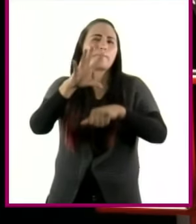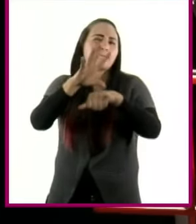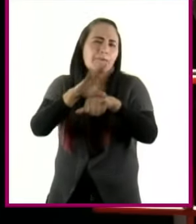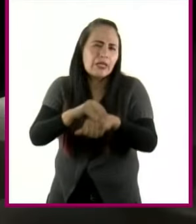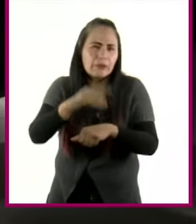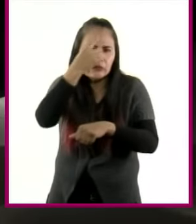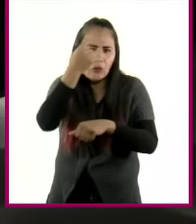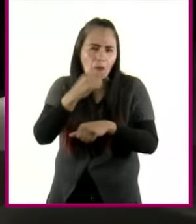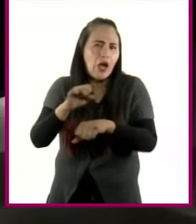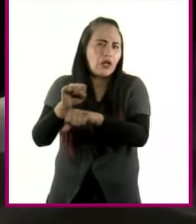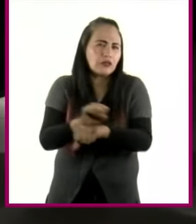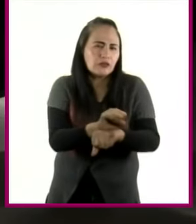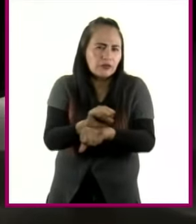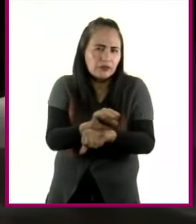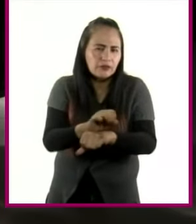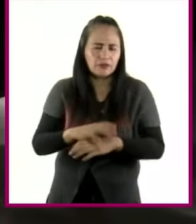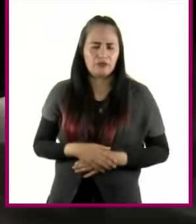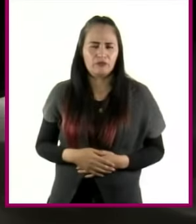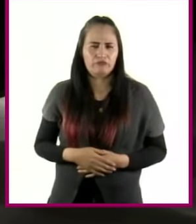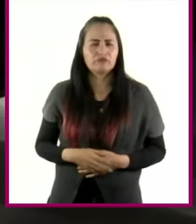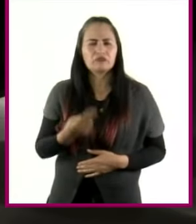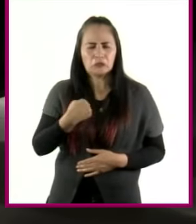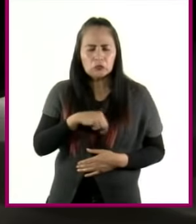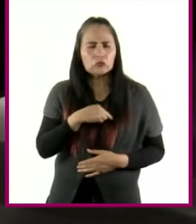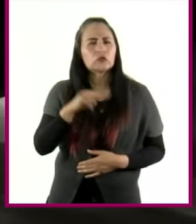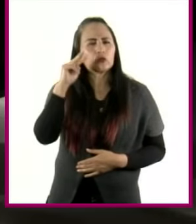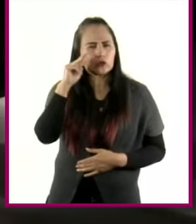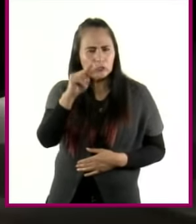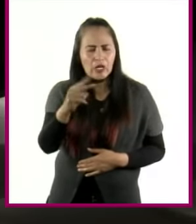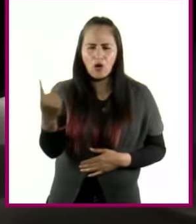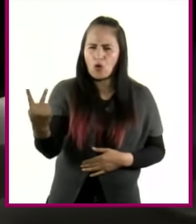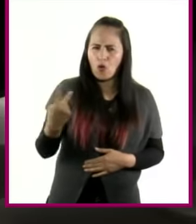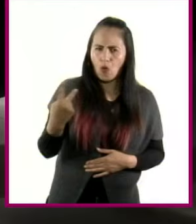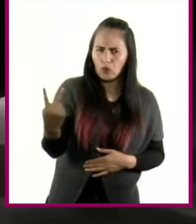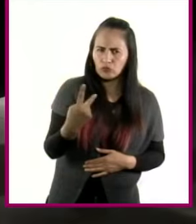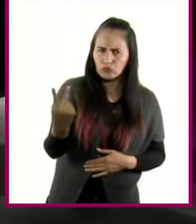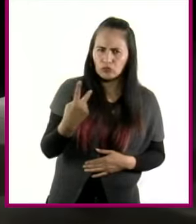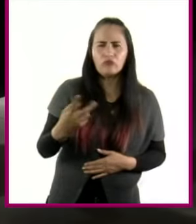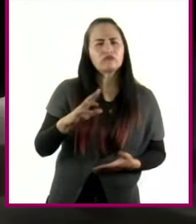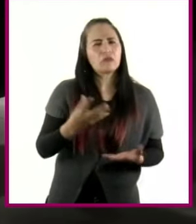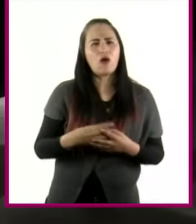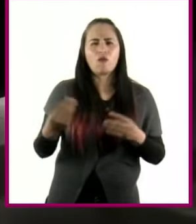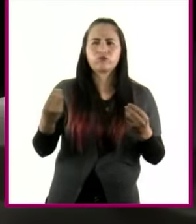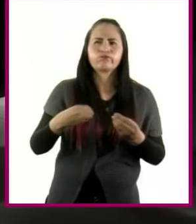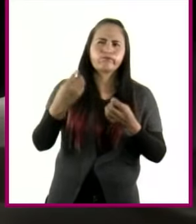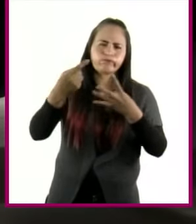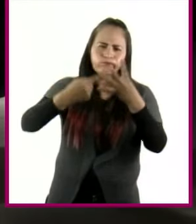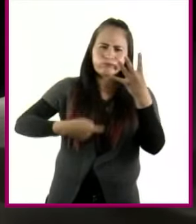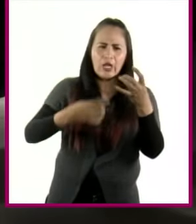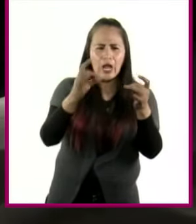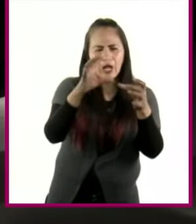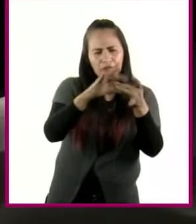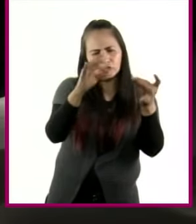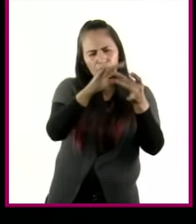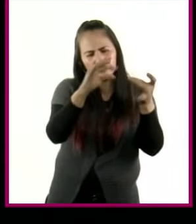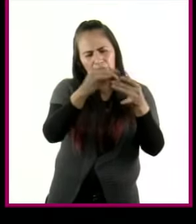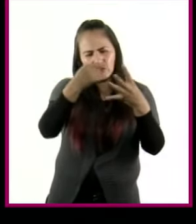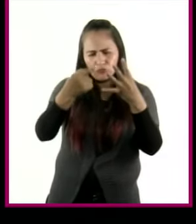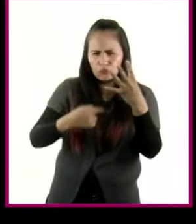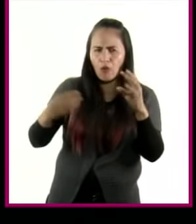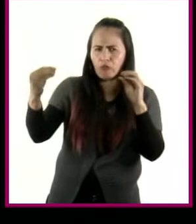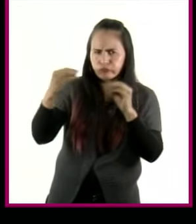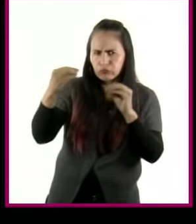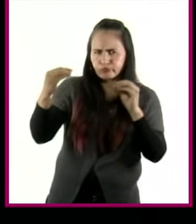esclavitud. Así podemos ver que ambos recurren a la técnica del discurso aplicada a la controversia.